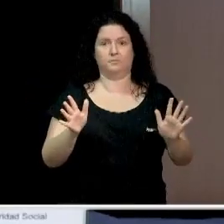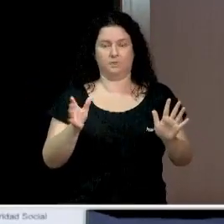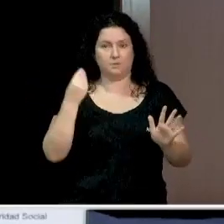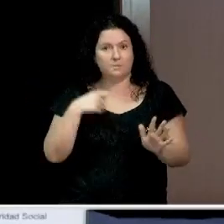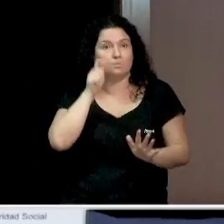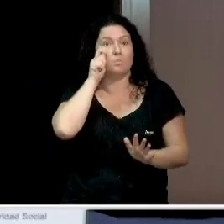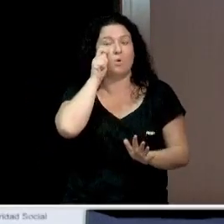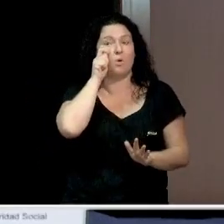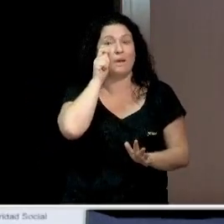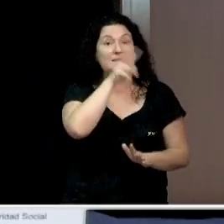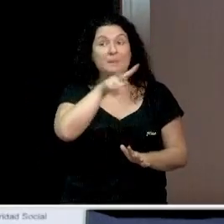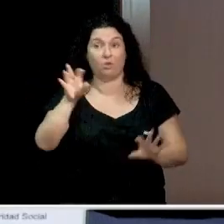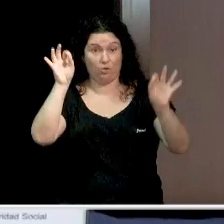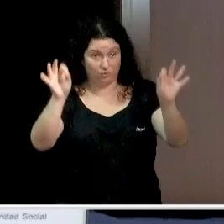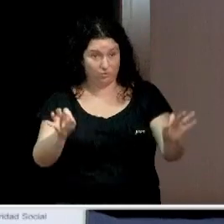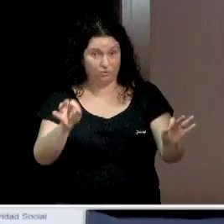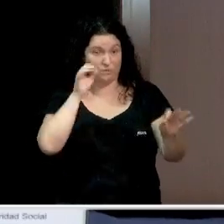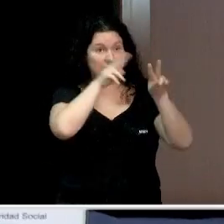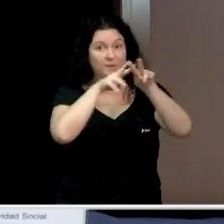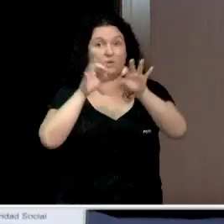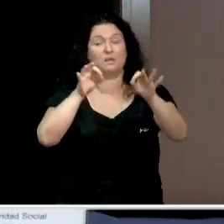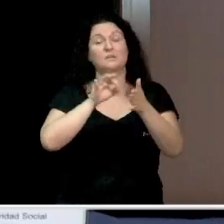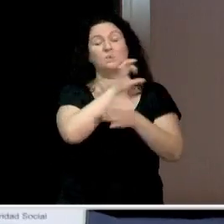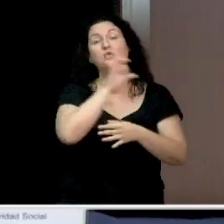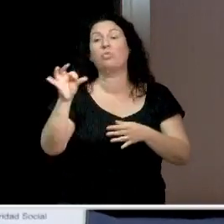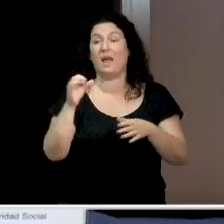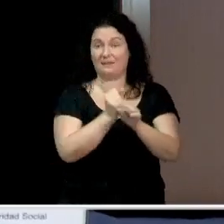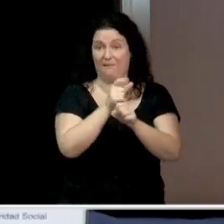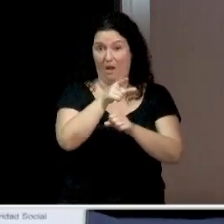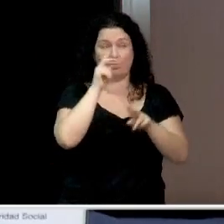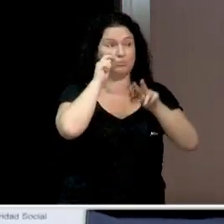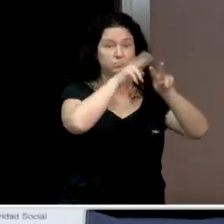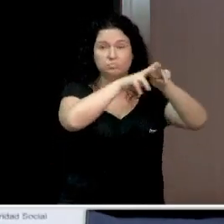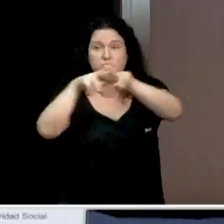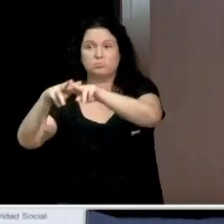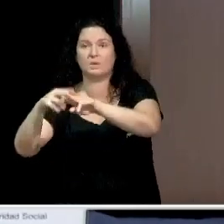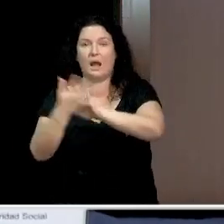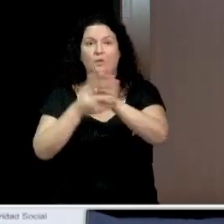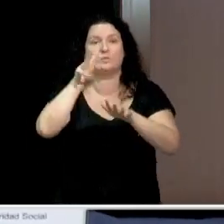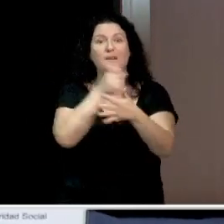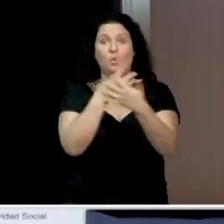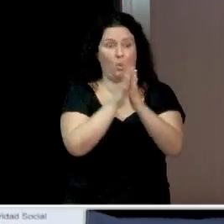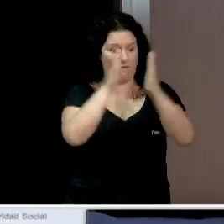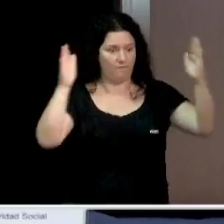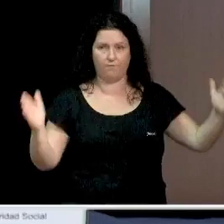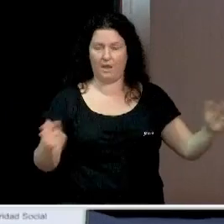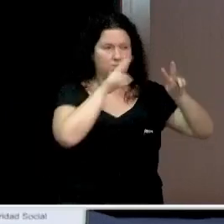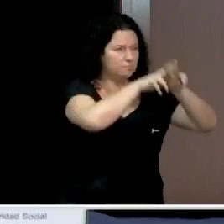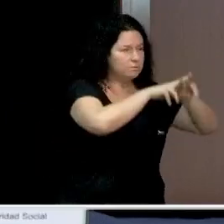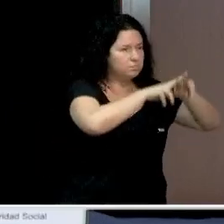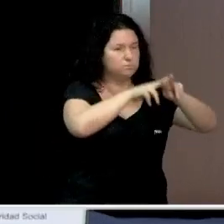de la Inspección de Trabajo y Seguridad Social durante el año 2019, que realizó cerca